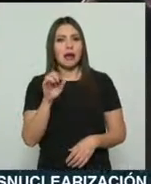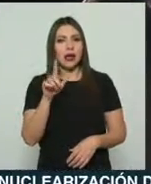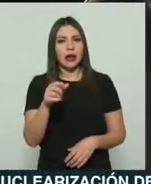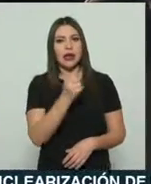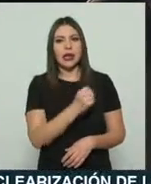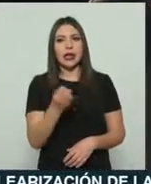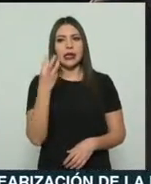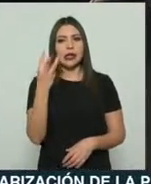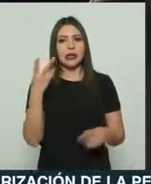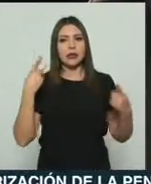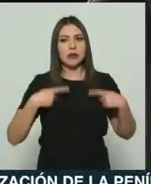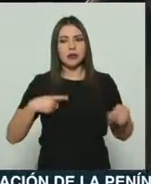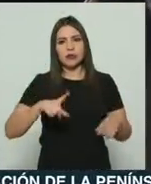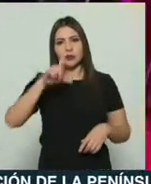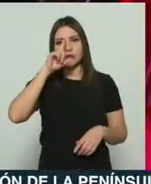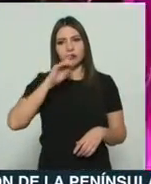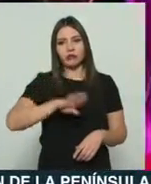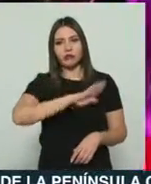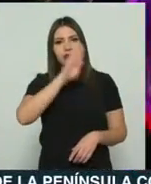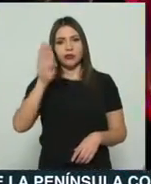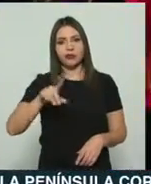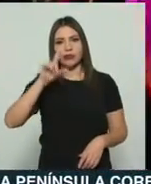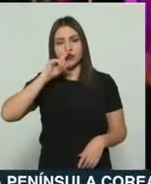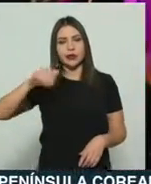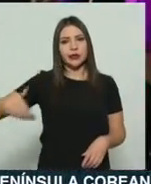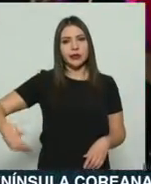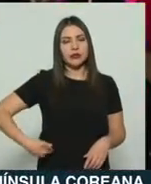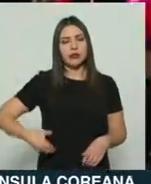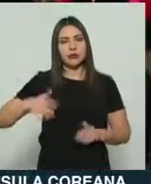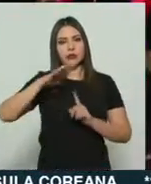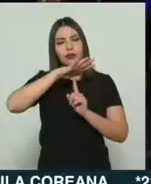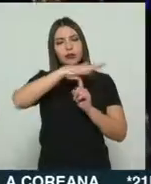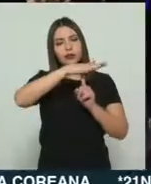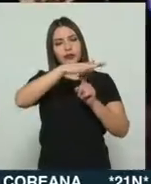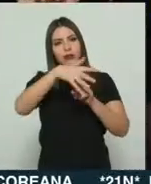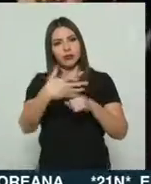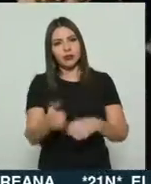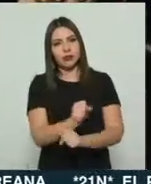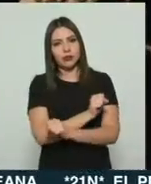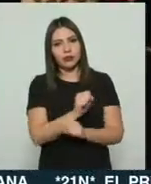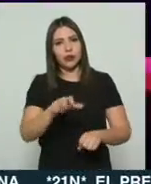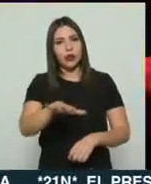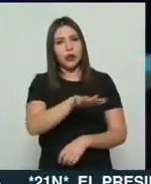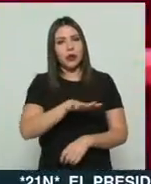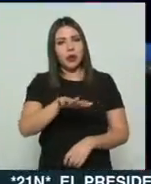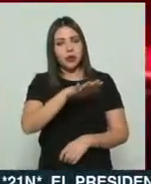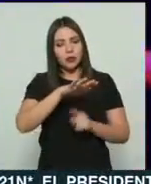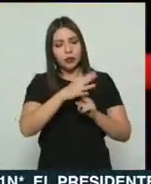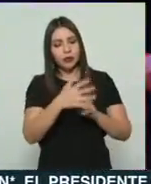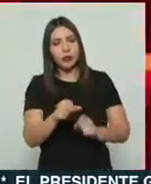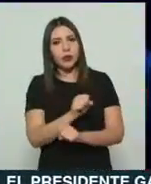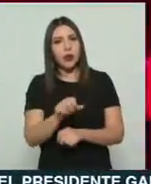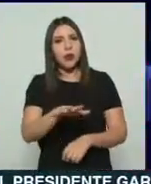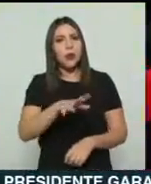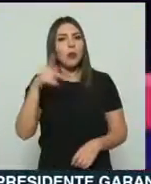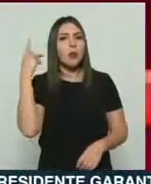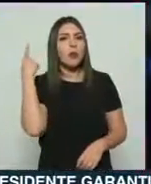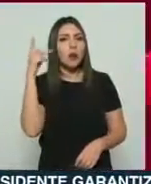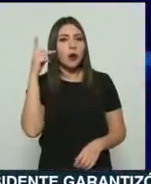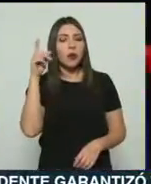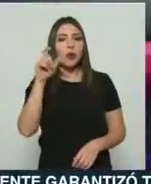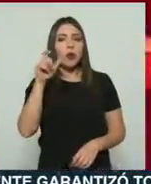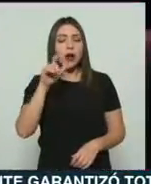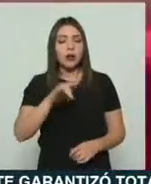más murieron en un accidente aéreo. Los hechos ocurrieron en el municipio de Coronango, Puebla, minutos después de despegar de